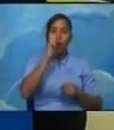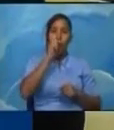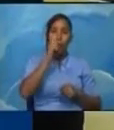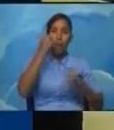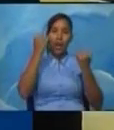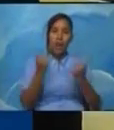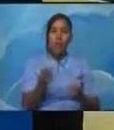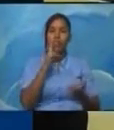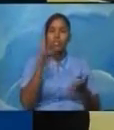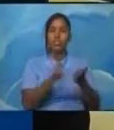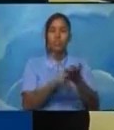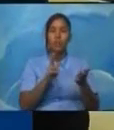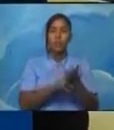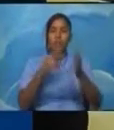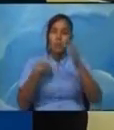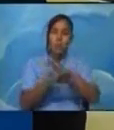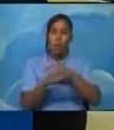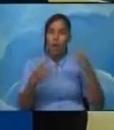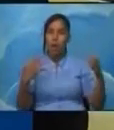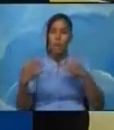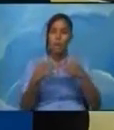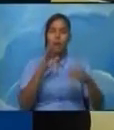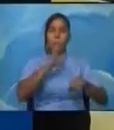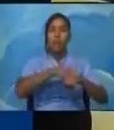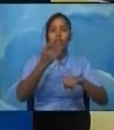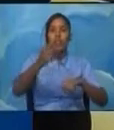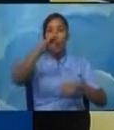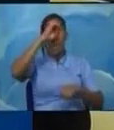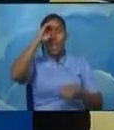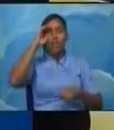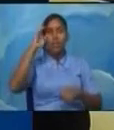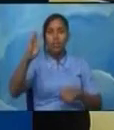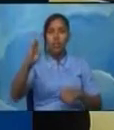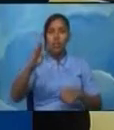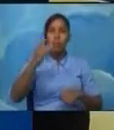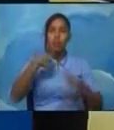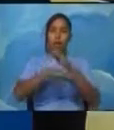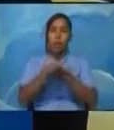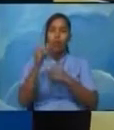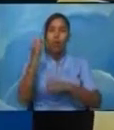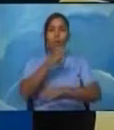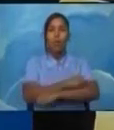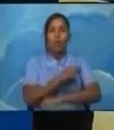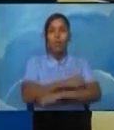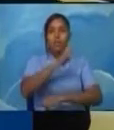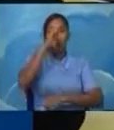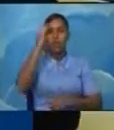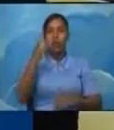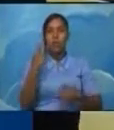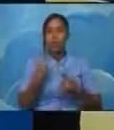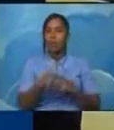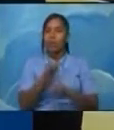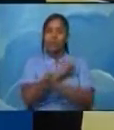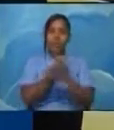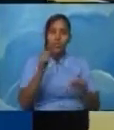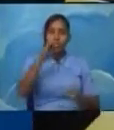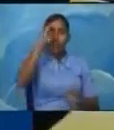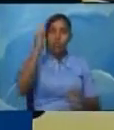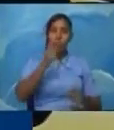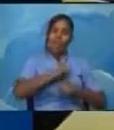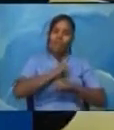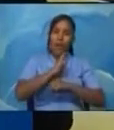sí es verdad que vamos a pelear porque Jehová, vamos a obedecerle a Dios. Pero ya Dios había dado una